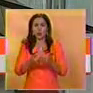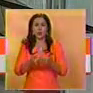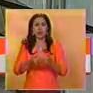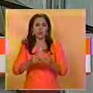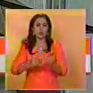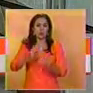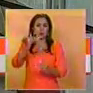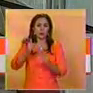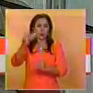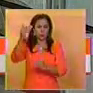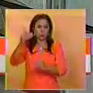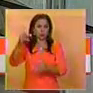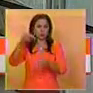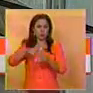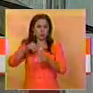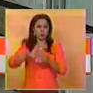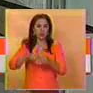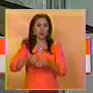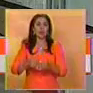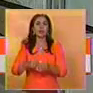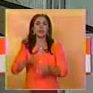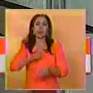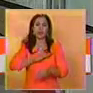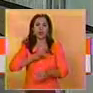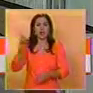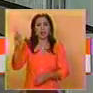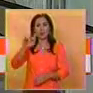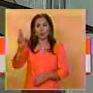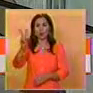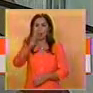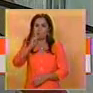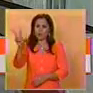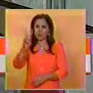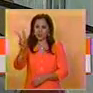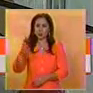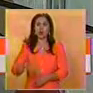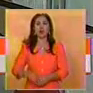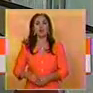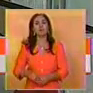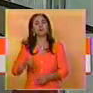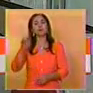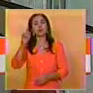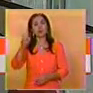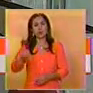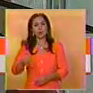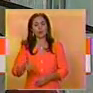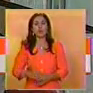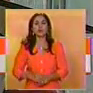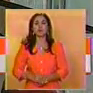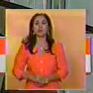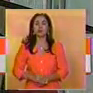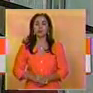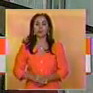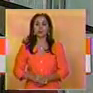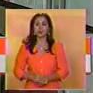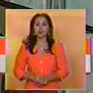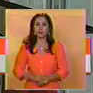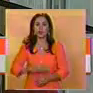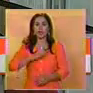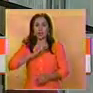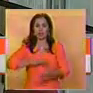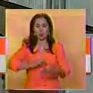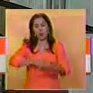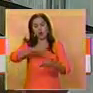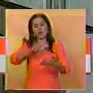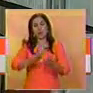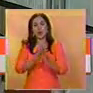que estamos incorporando de la República Bolivariana de Venezuela, y además estaremos firmando